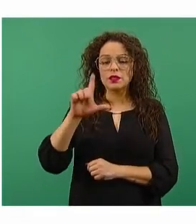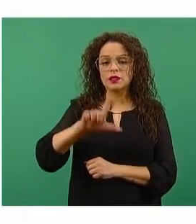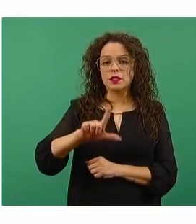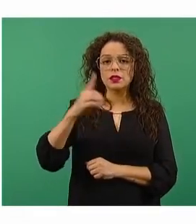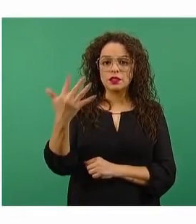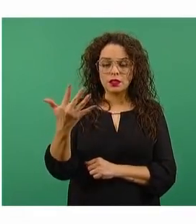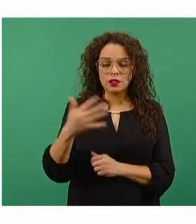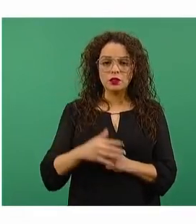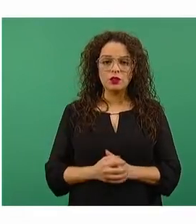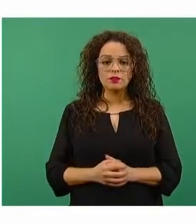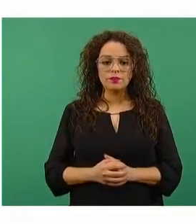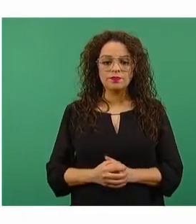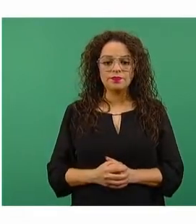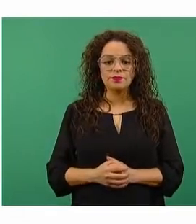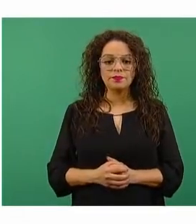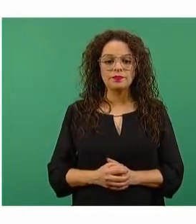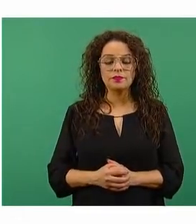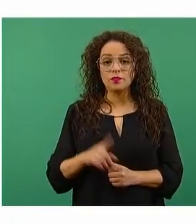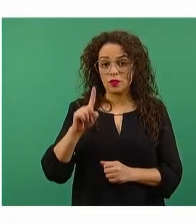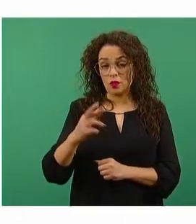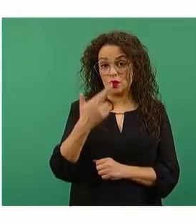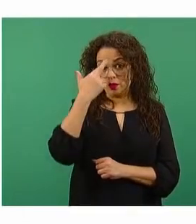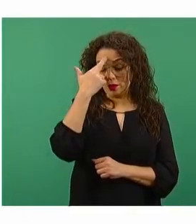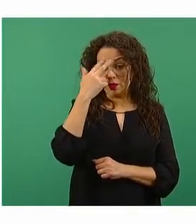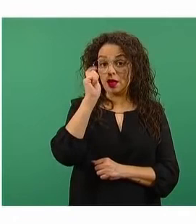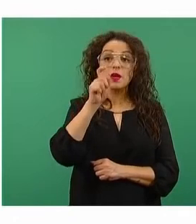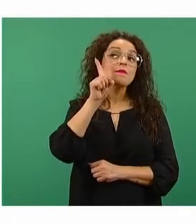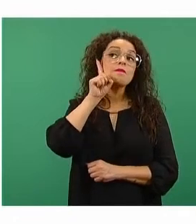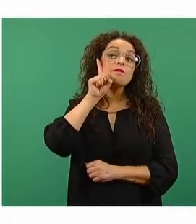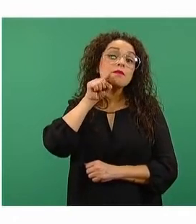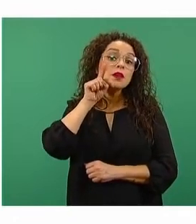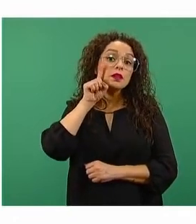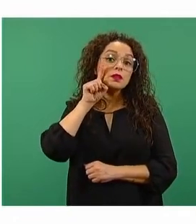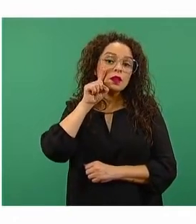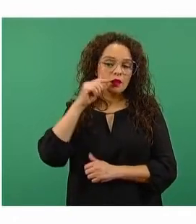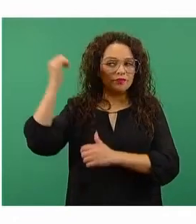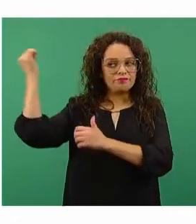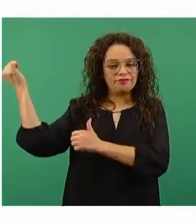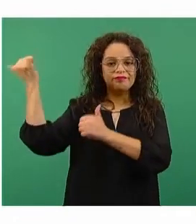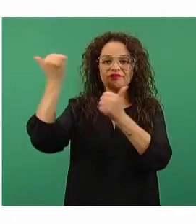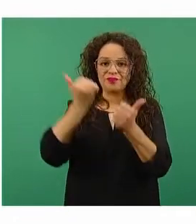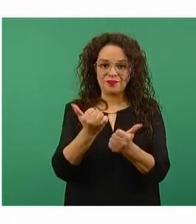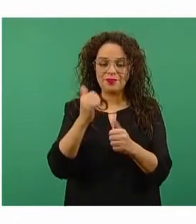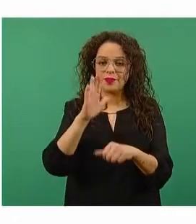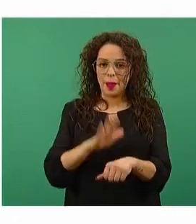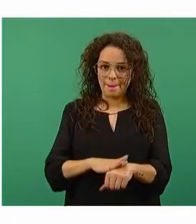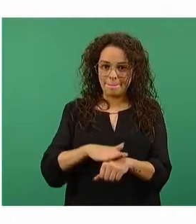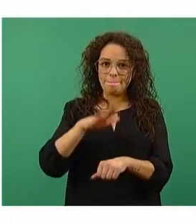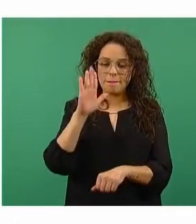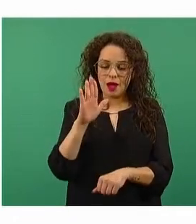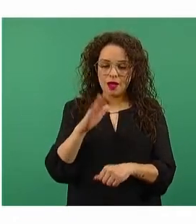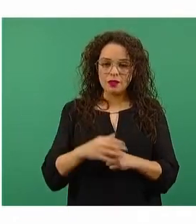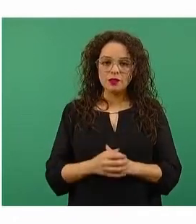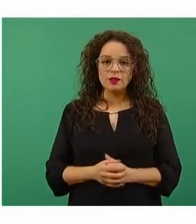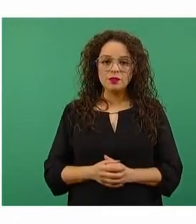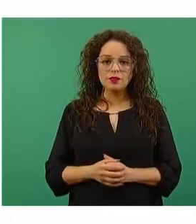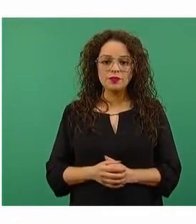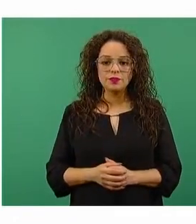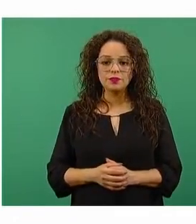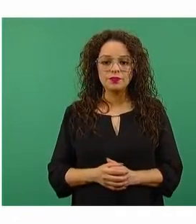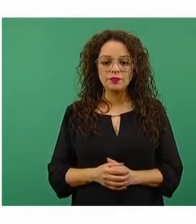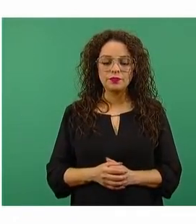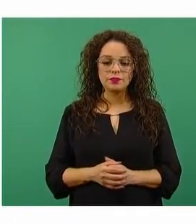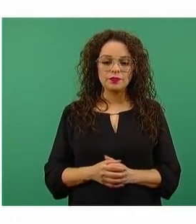2.621.775, recordando que está programado para el día de mañana poder tener una recepción, una llegada de un